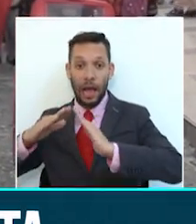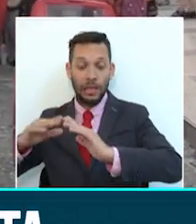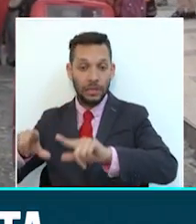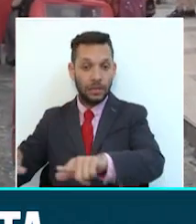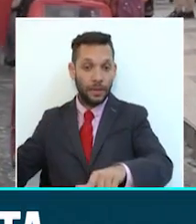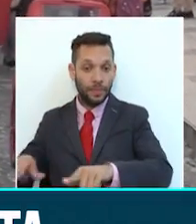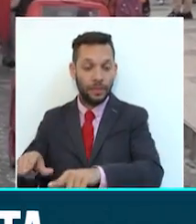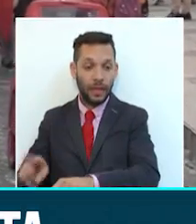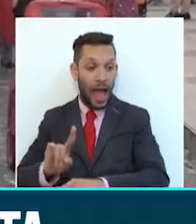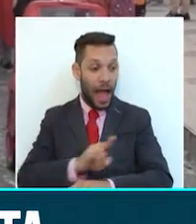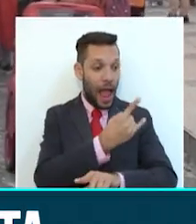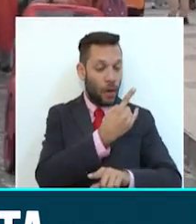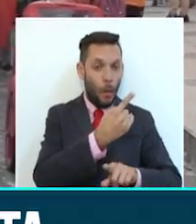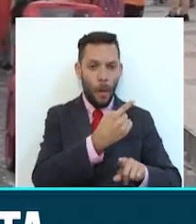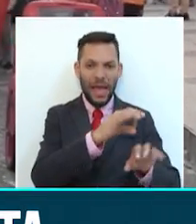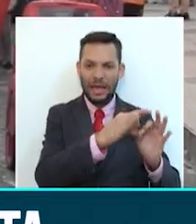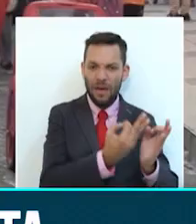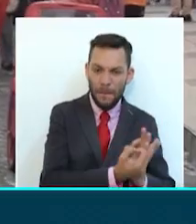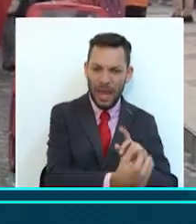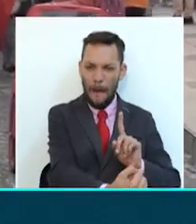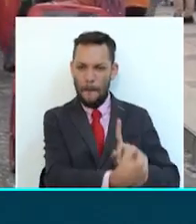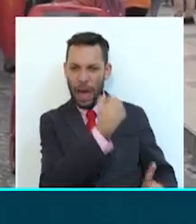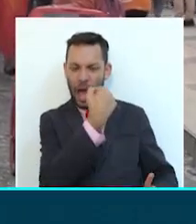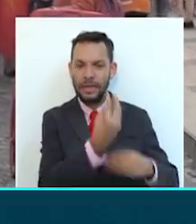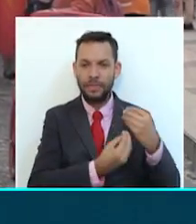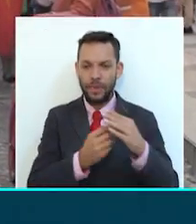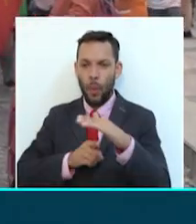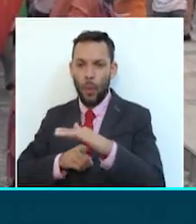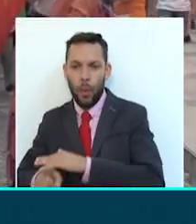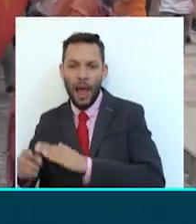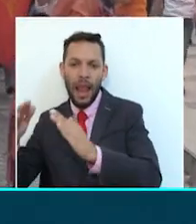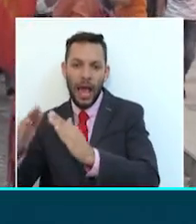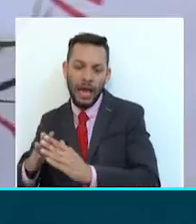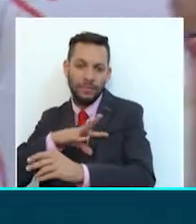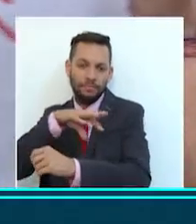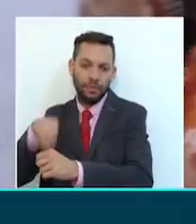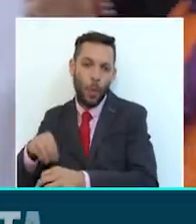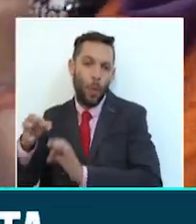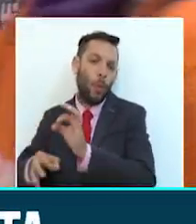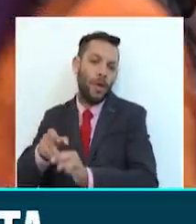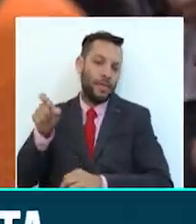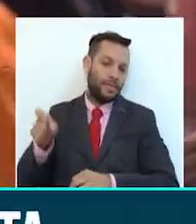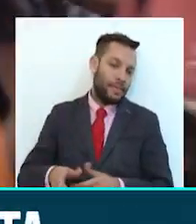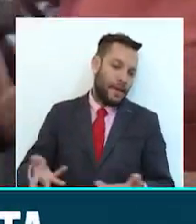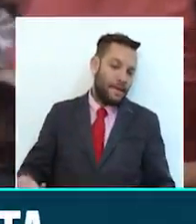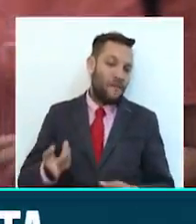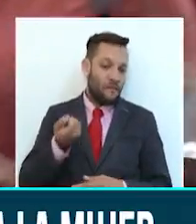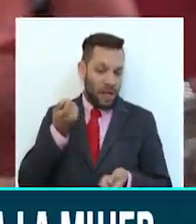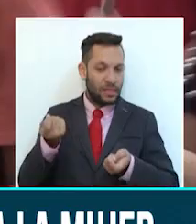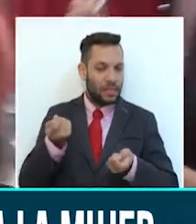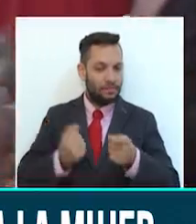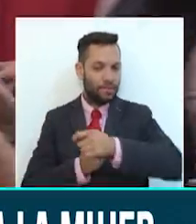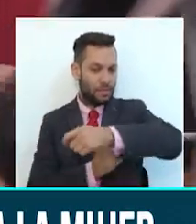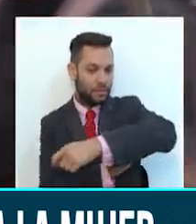caso de ser violentadas para evitar y prevenir los feminicidios. Porque en el eje cafetero